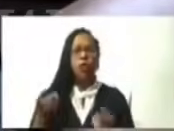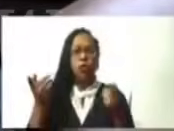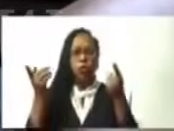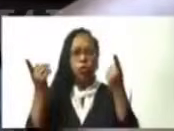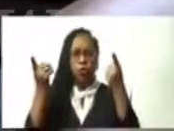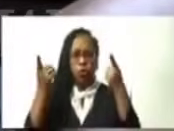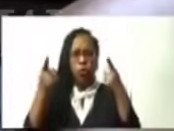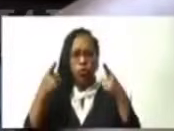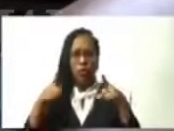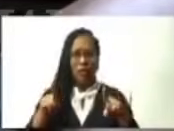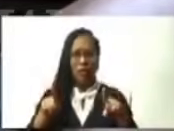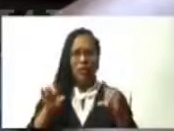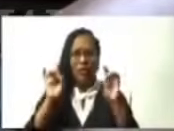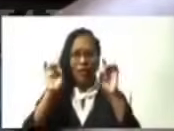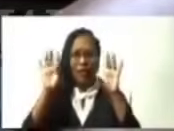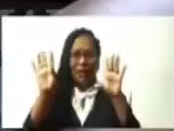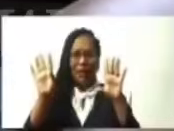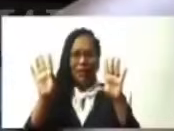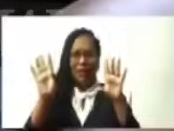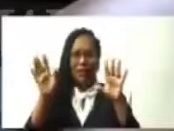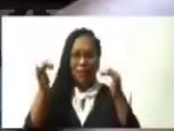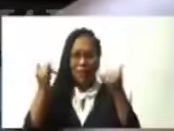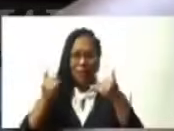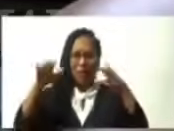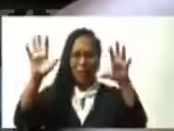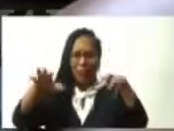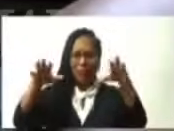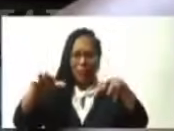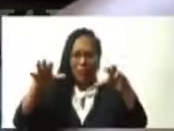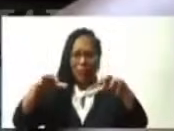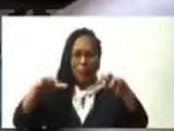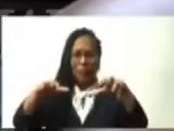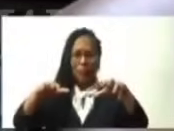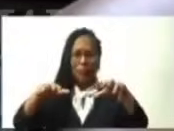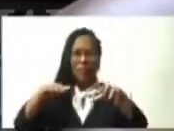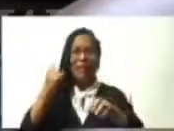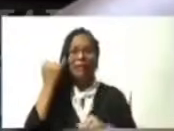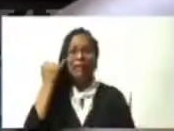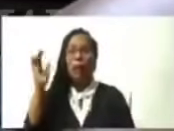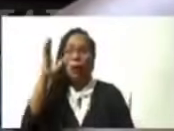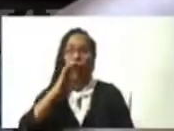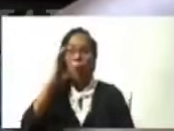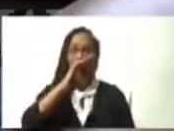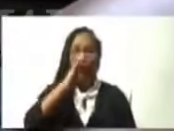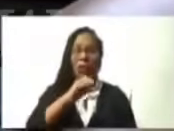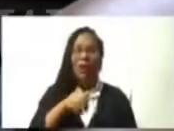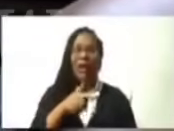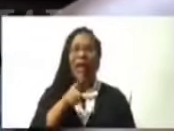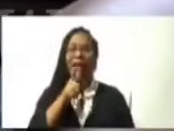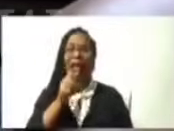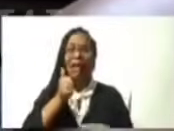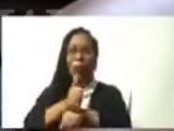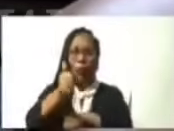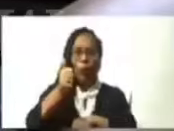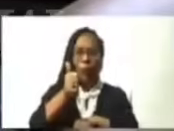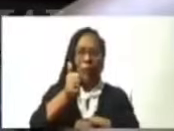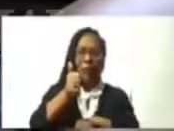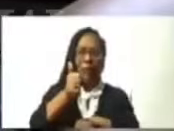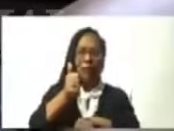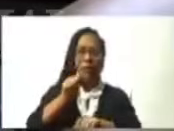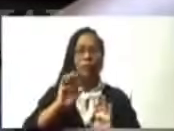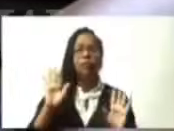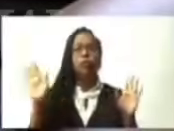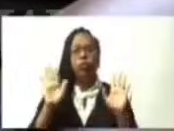pero yo entiendo que hay que establecer responsabilidades, porque es deber del